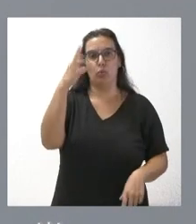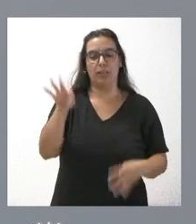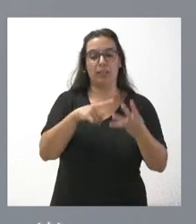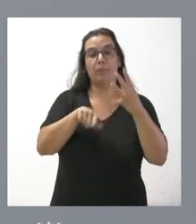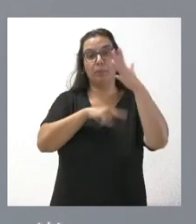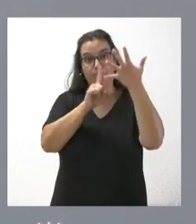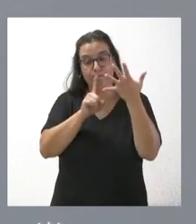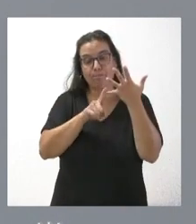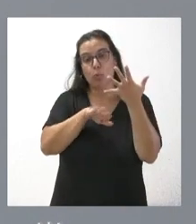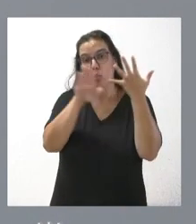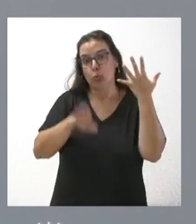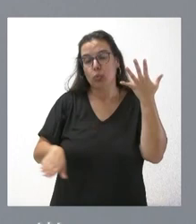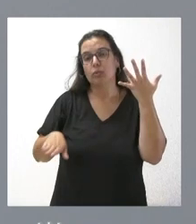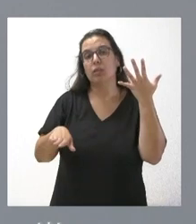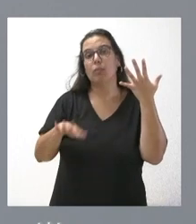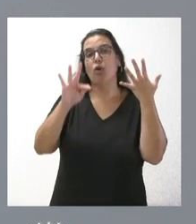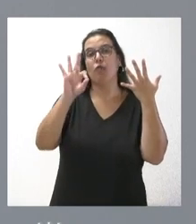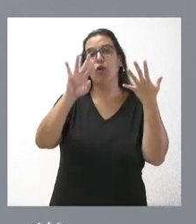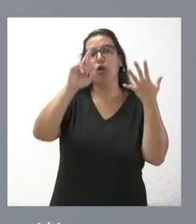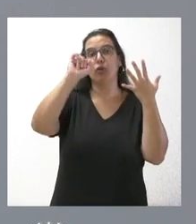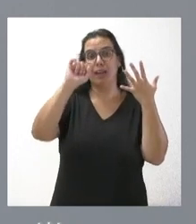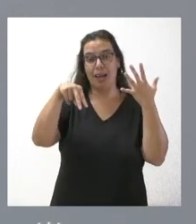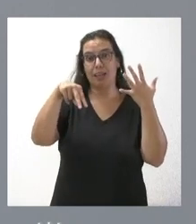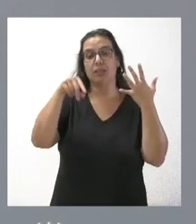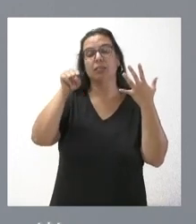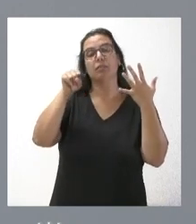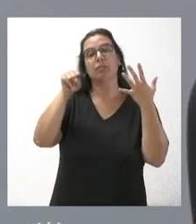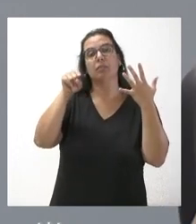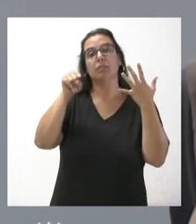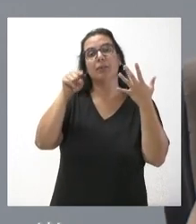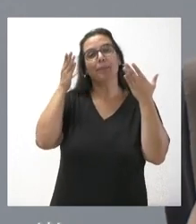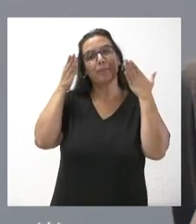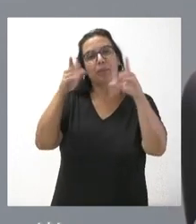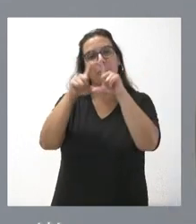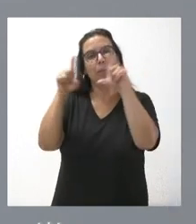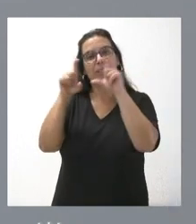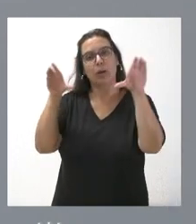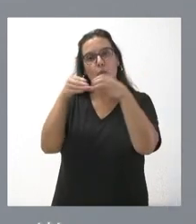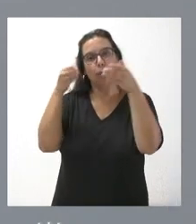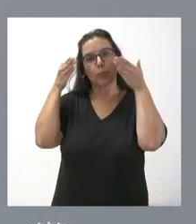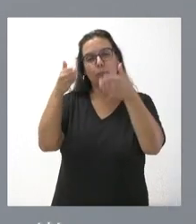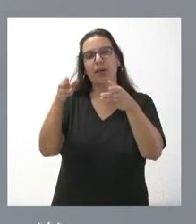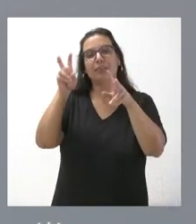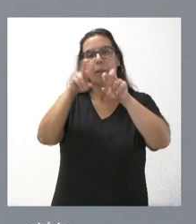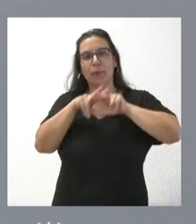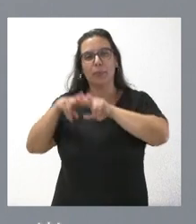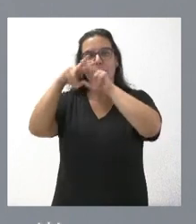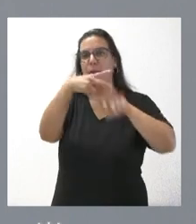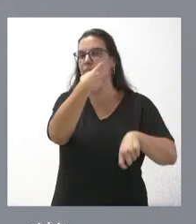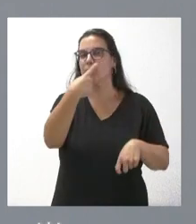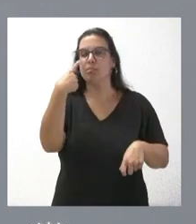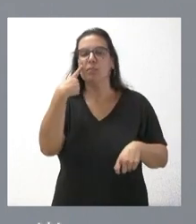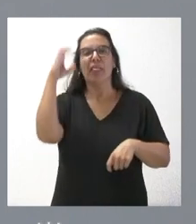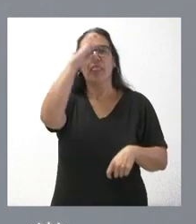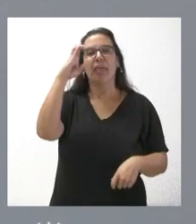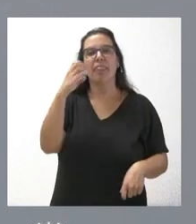clúster Cluster Forai, que es un clúster centrado en el mundo de la oftalmología y las ciencias de la visión